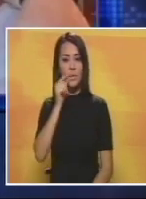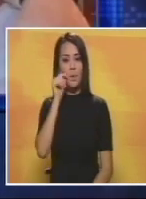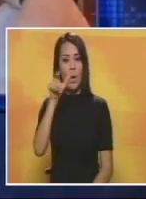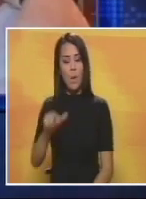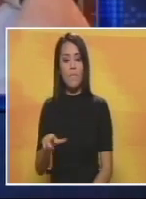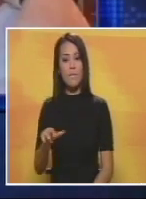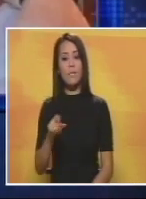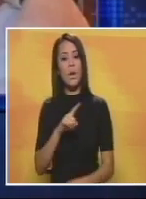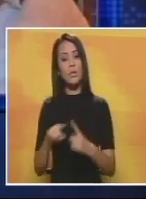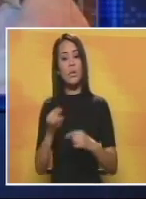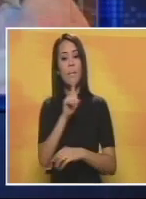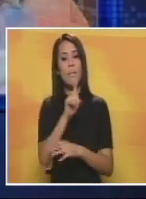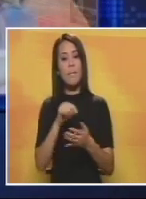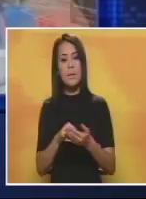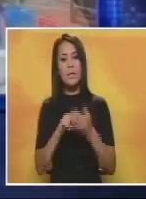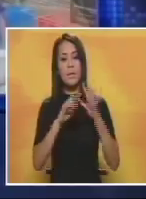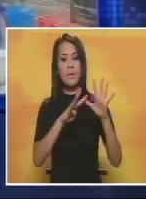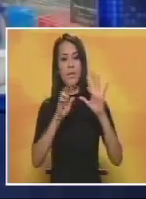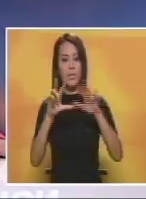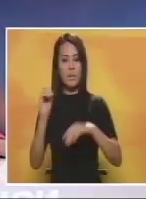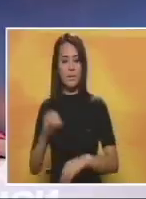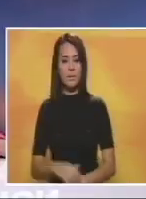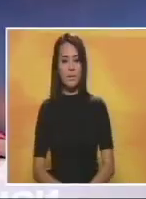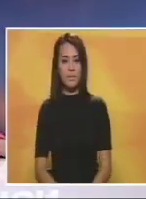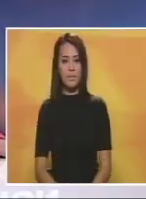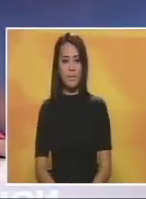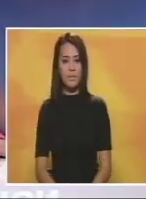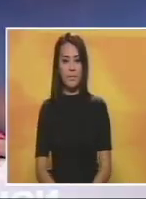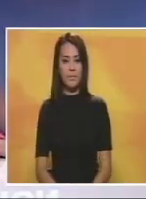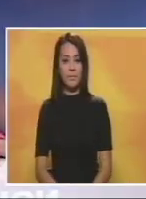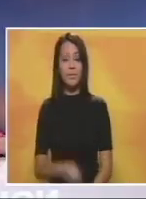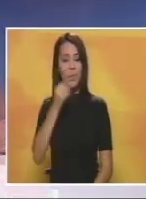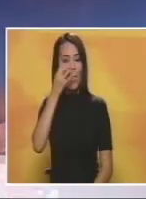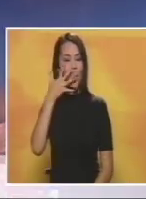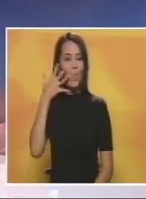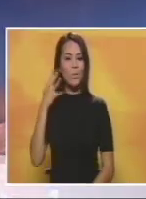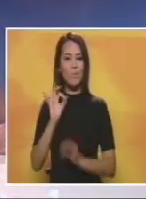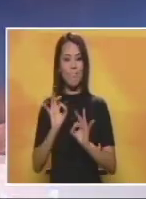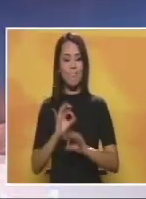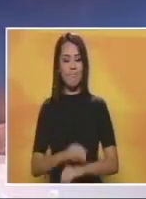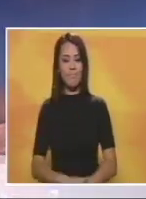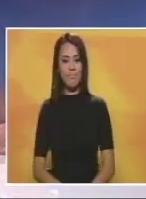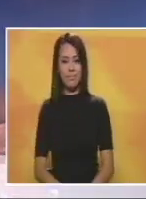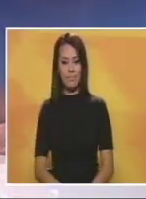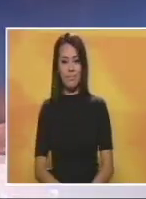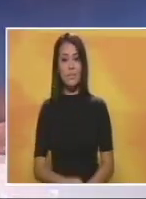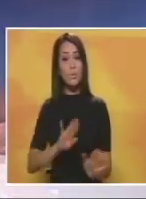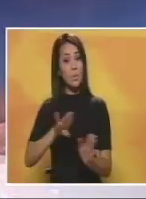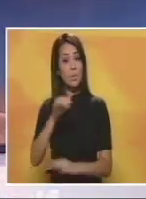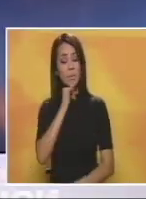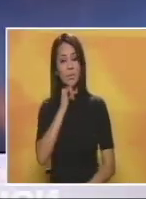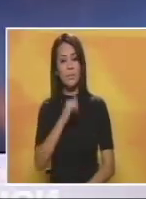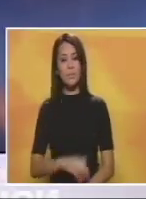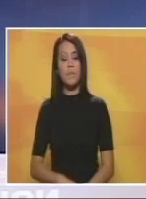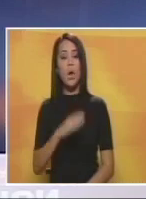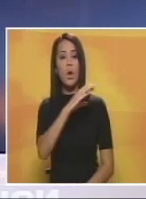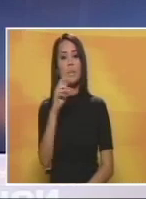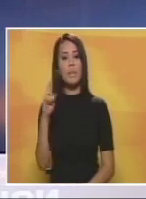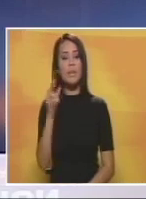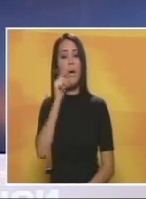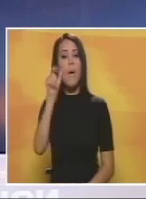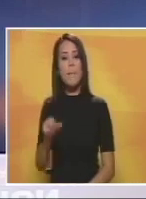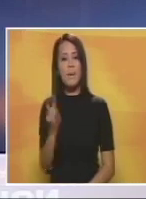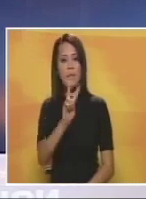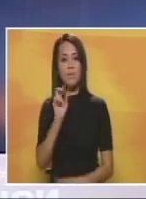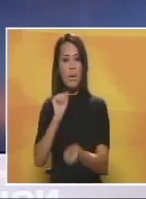Benacerraf en 1980. Qué orgullo. En otras informaciones, en Costa Rica, un venezolano